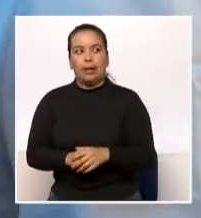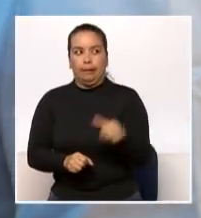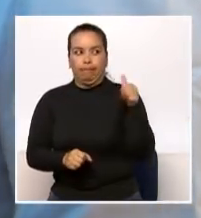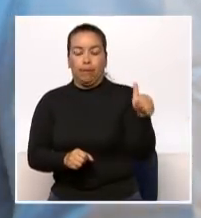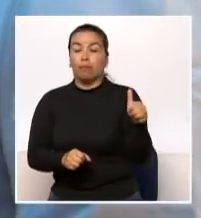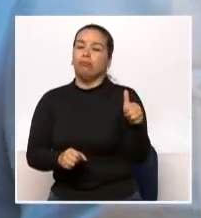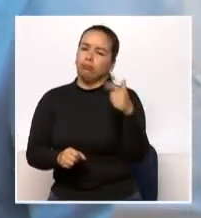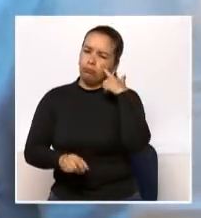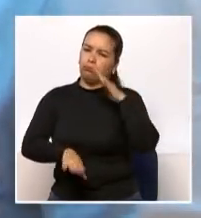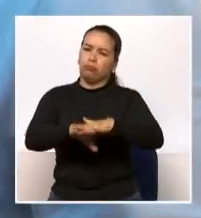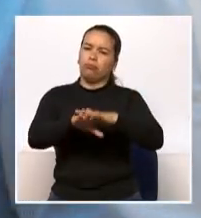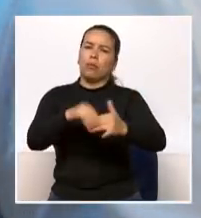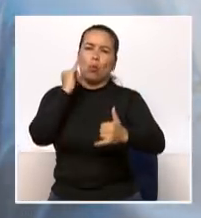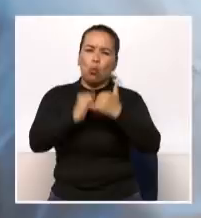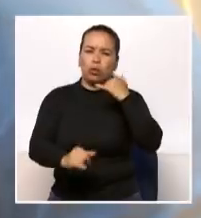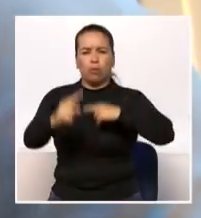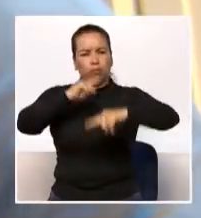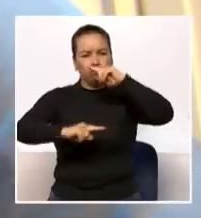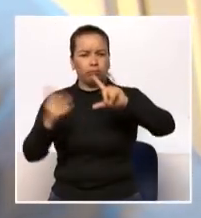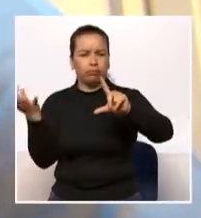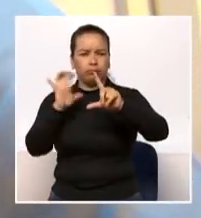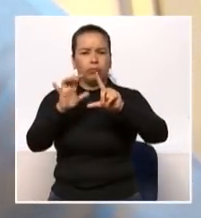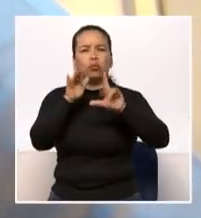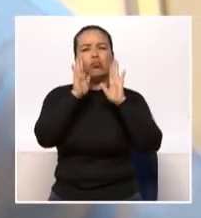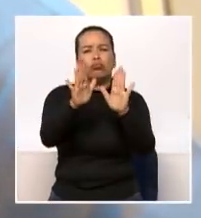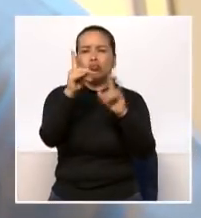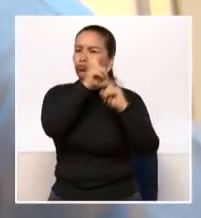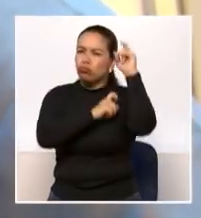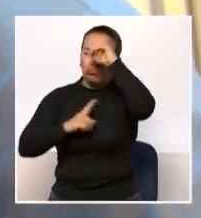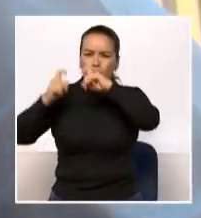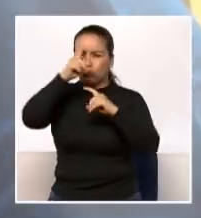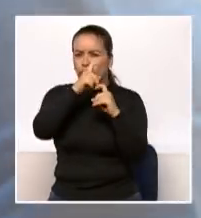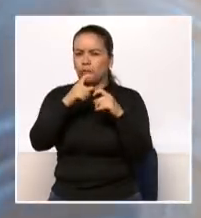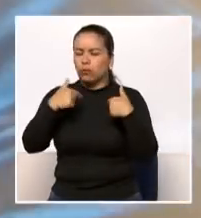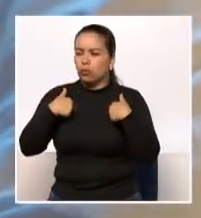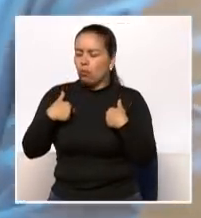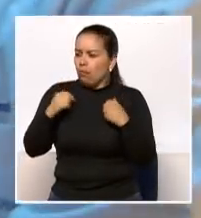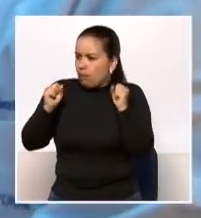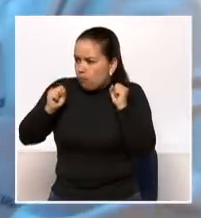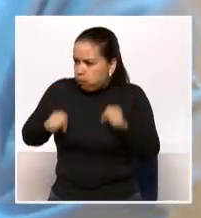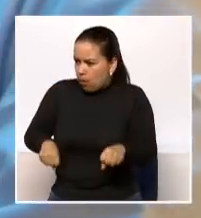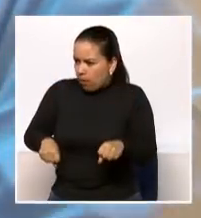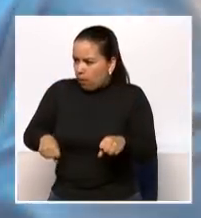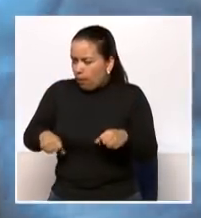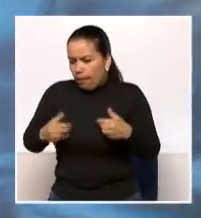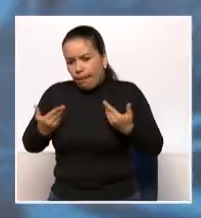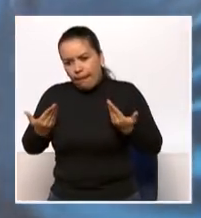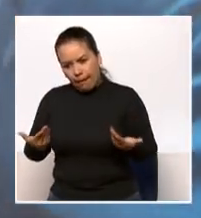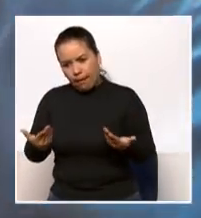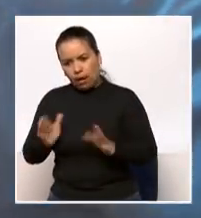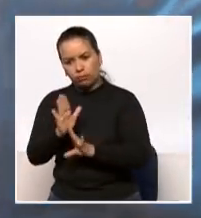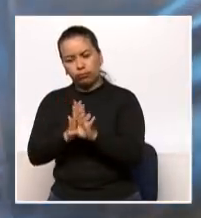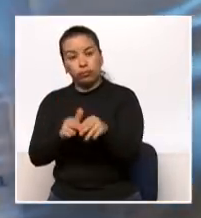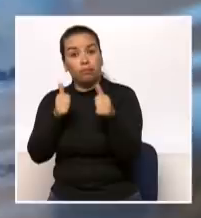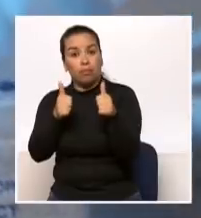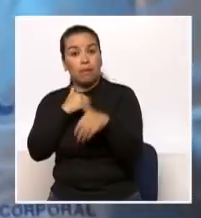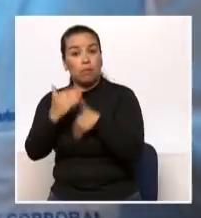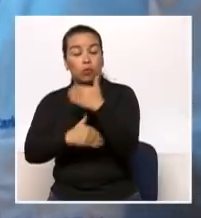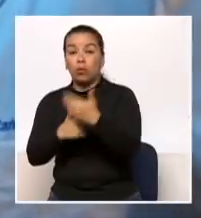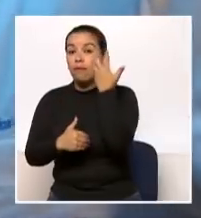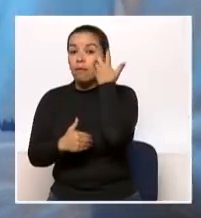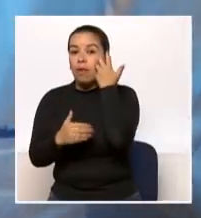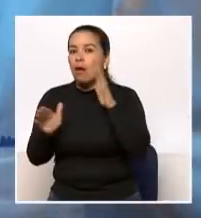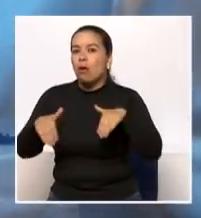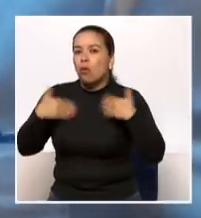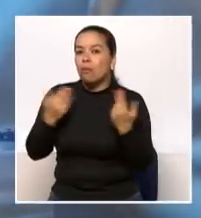este programa dejándoles esa gran reflexión. La única manera que nosotros podemos llegar realmente a adelantarnos al proceso de la enfermedad es a través de